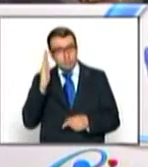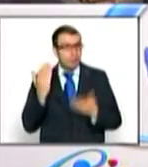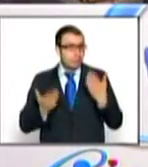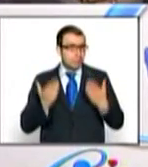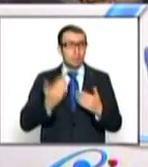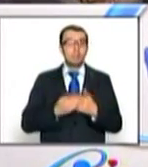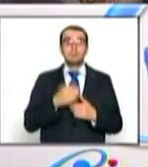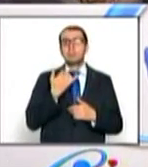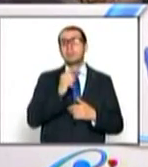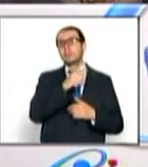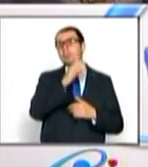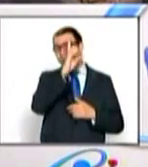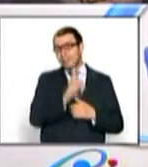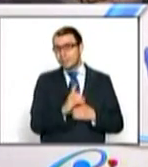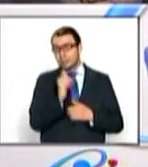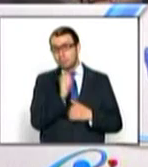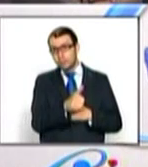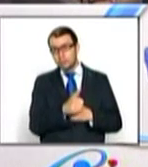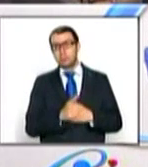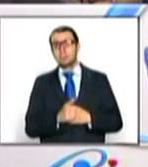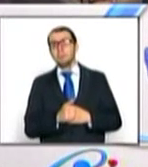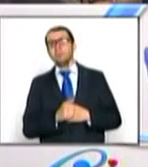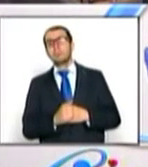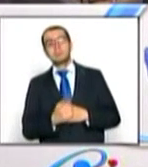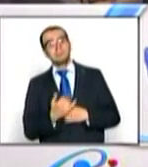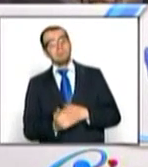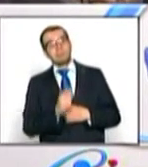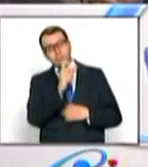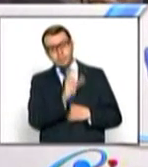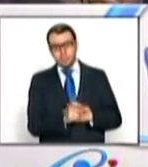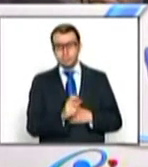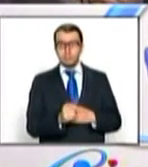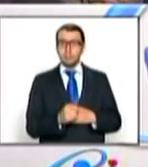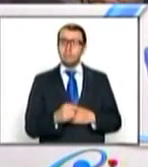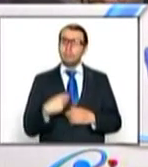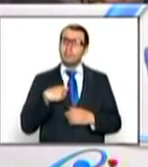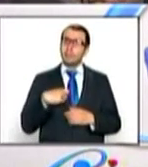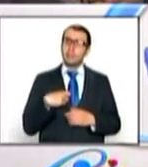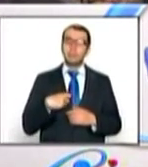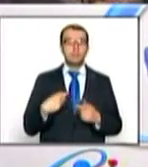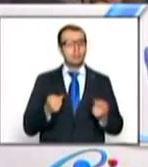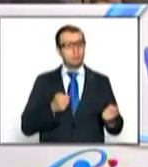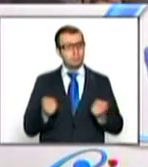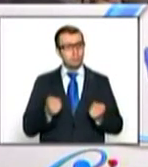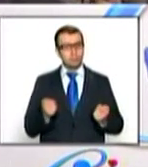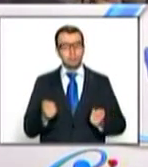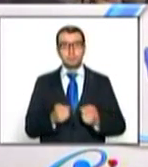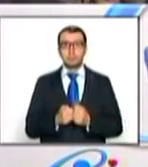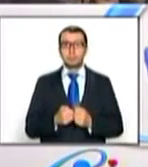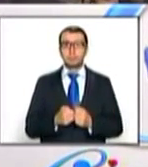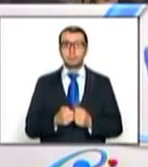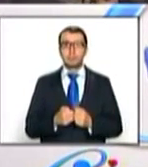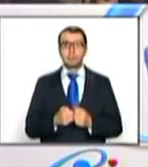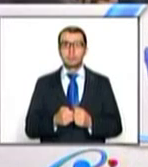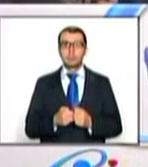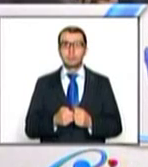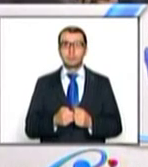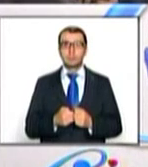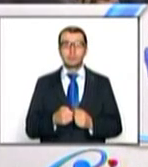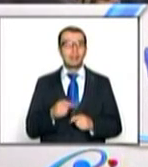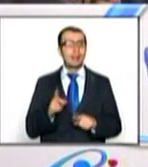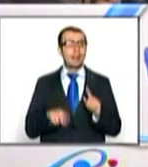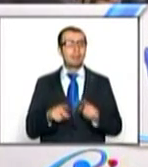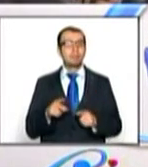historias clínicas de suplirle a la persona estos elementos, pues porque por muchas cosas uno